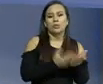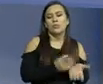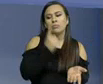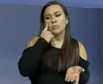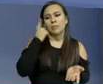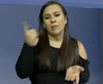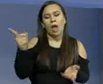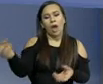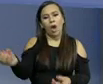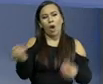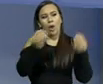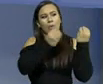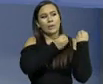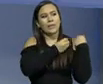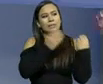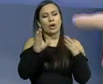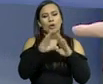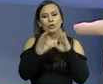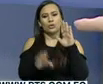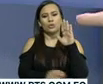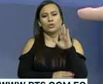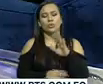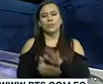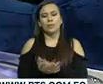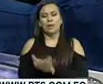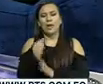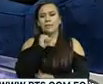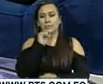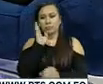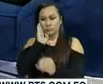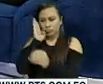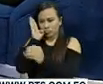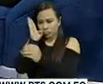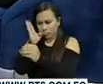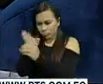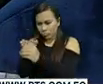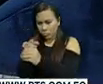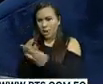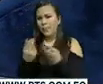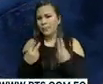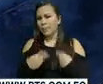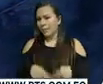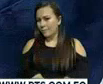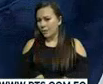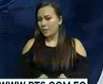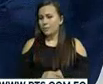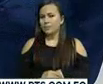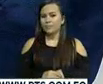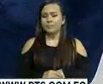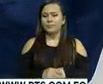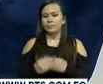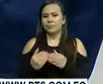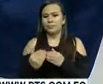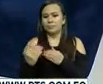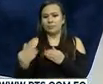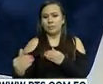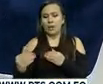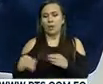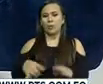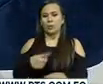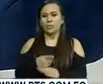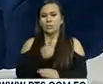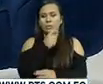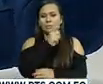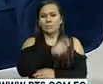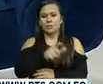las obligaciones constitucionales no se está tanto con dedicatoria y no se haría también extensivo este posible juicio político a los